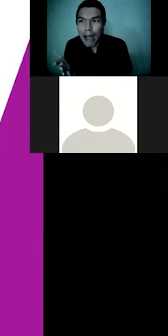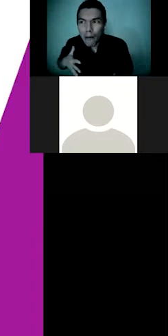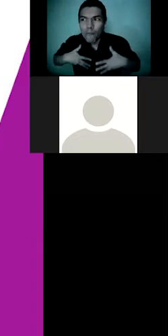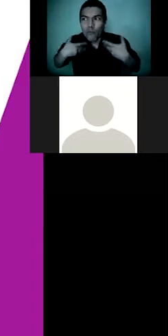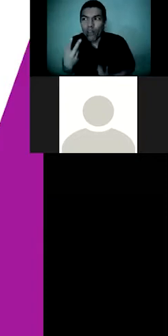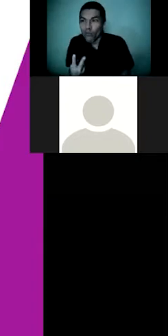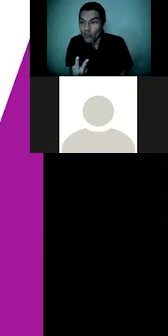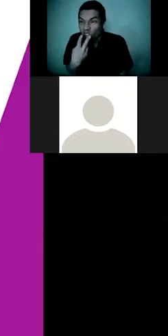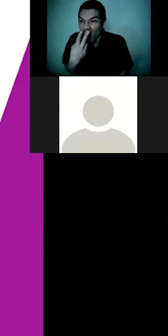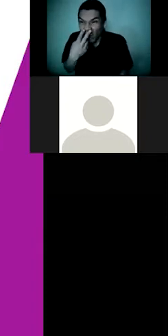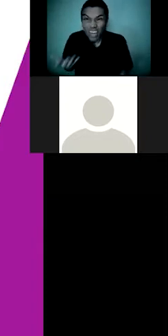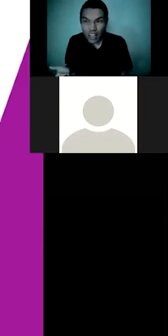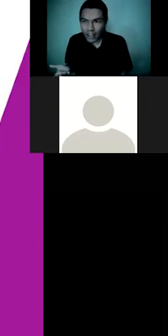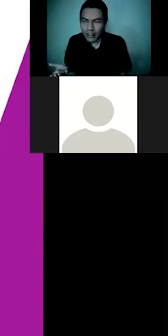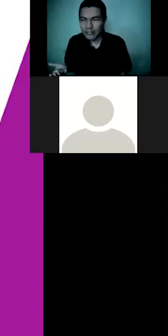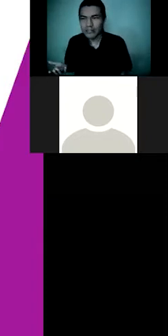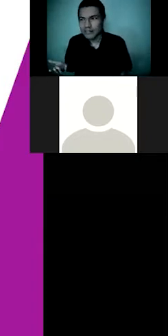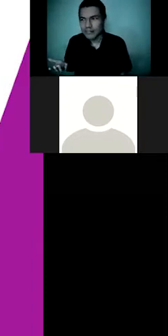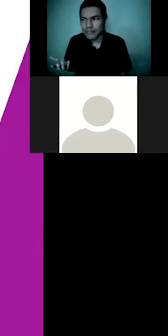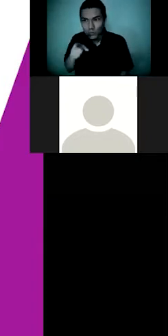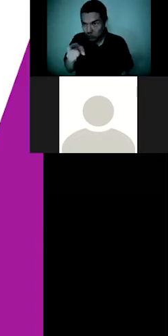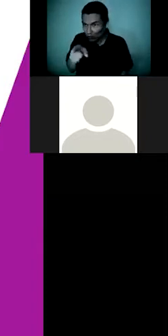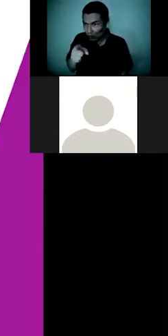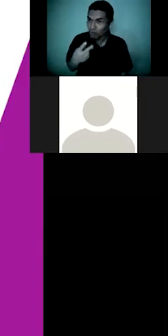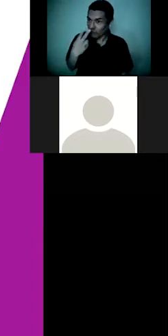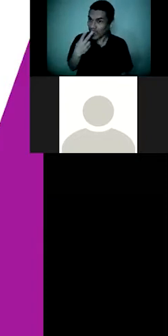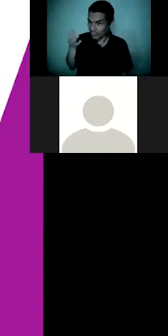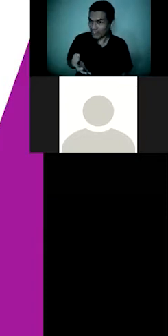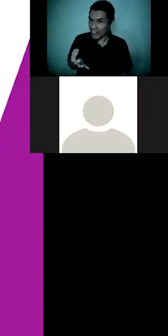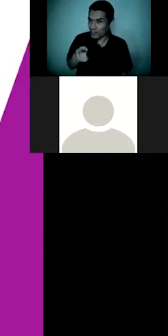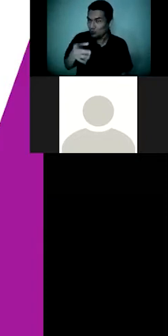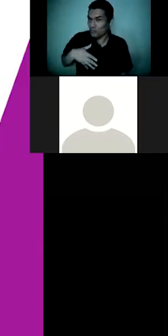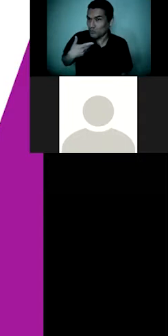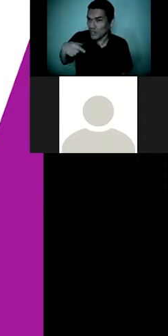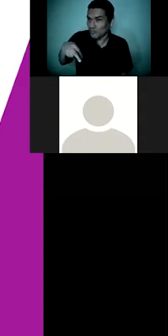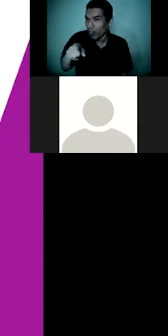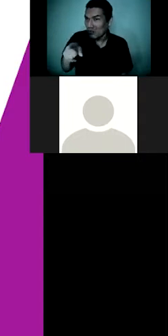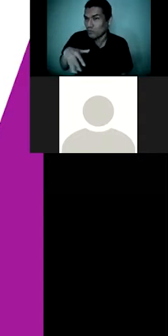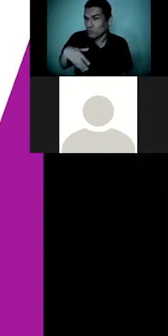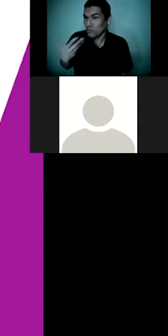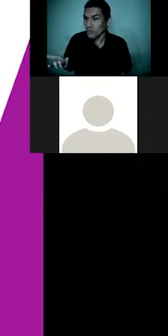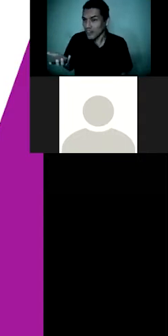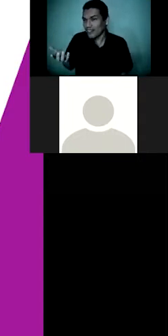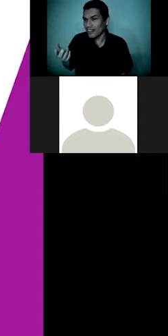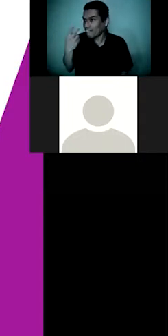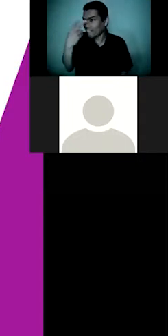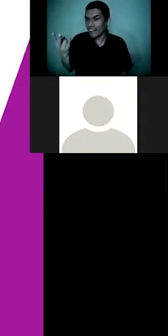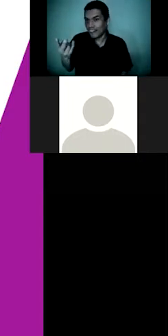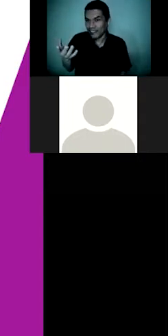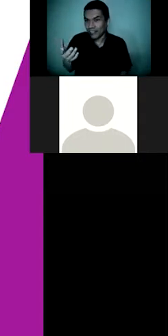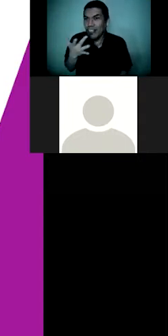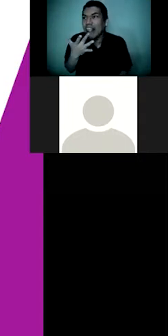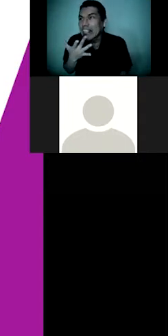trabajar, puedo probar, puedo oler. Tú hueles, ¿verdad? ¿Tú puedes caminar?